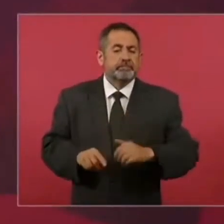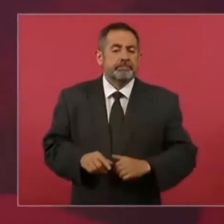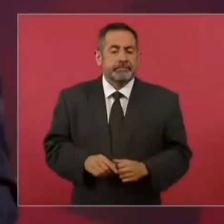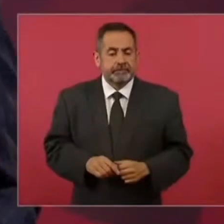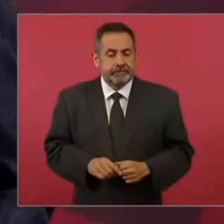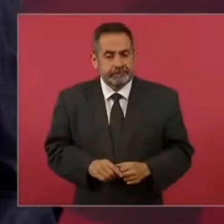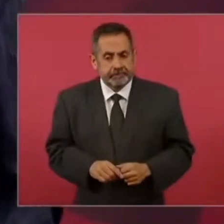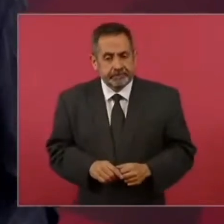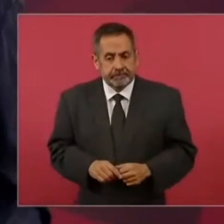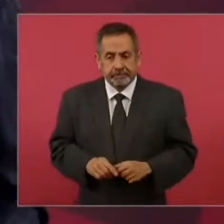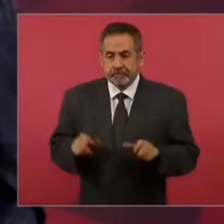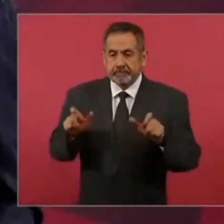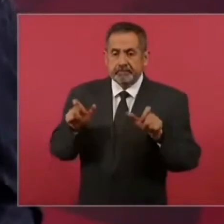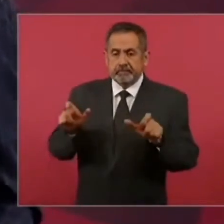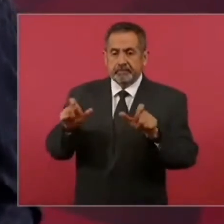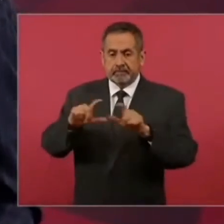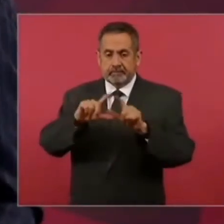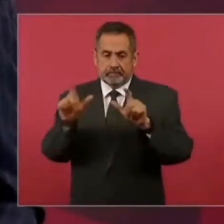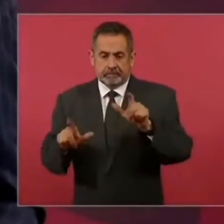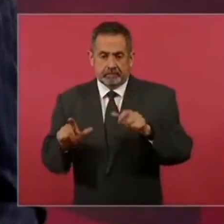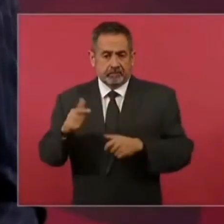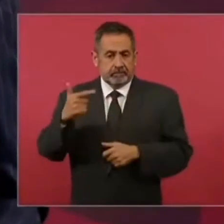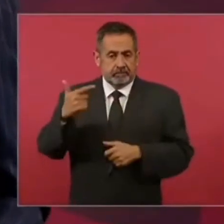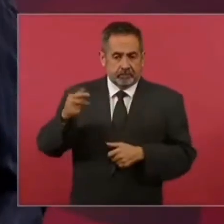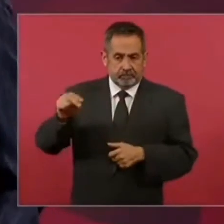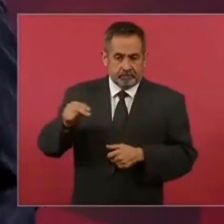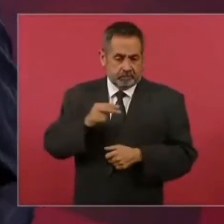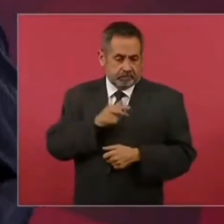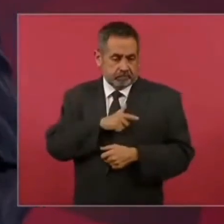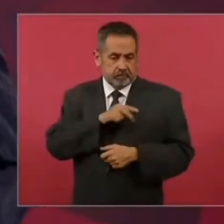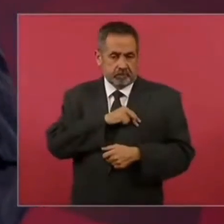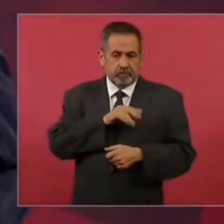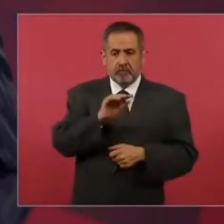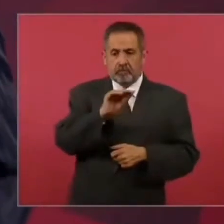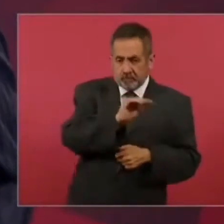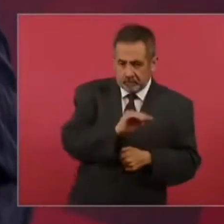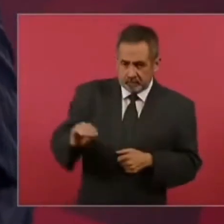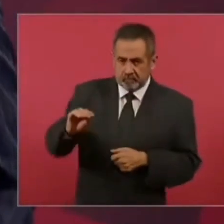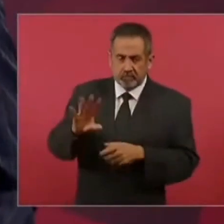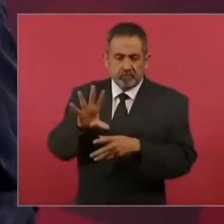estaba el que la Guardia Nacional pasara a formar parte